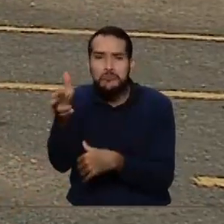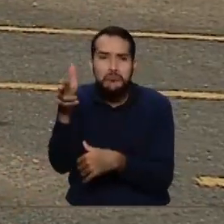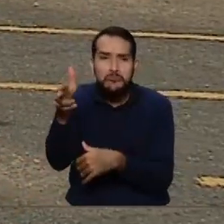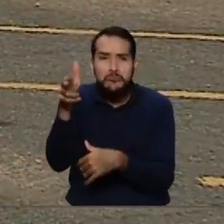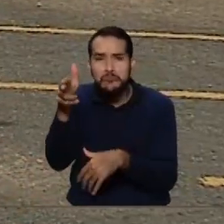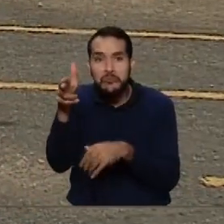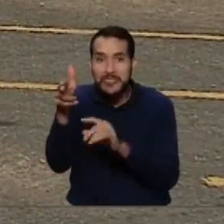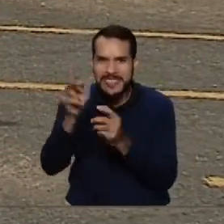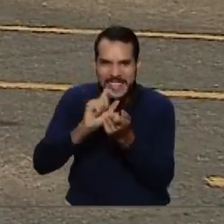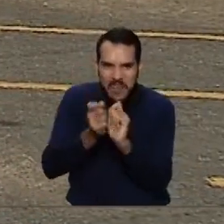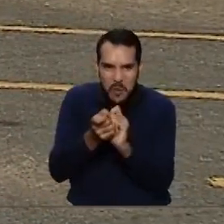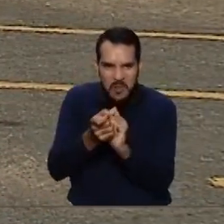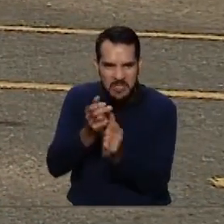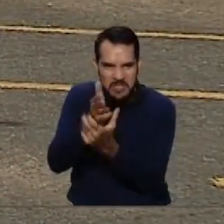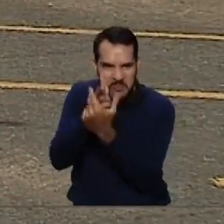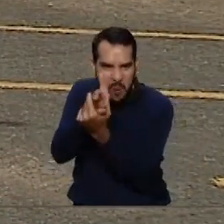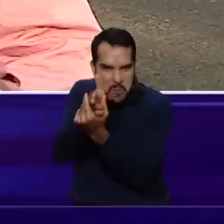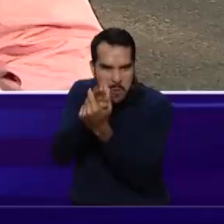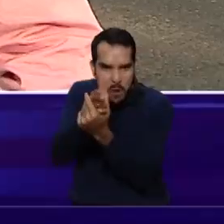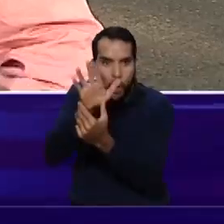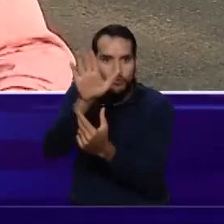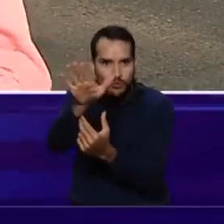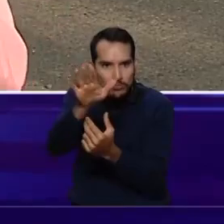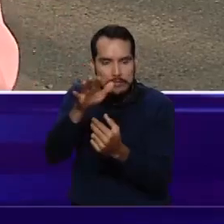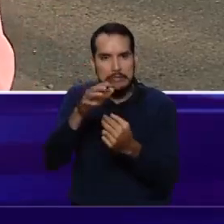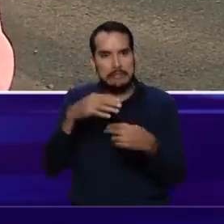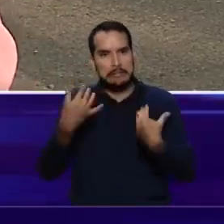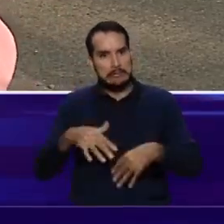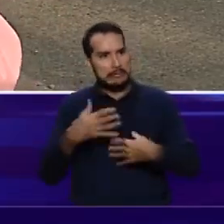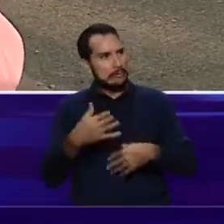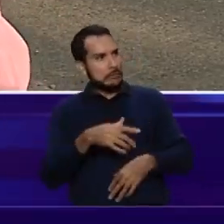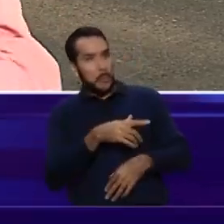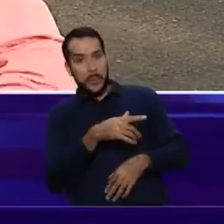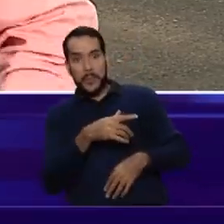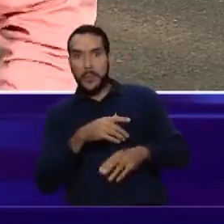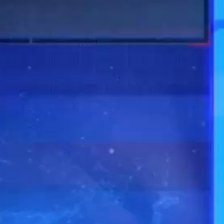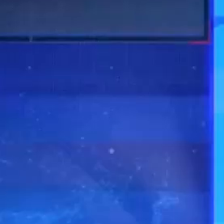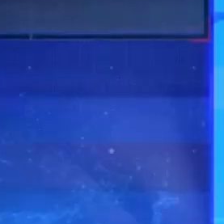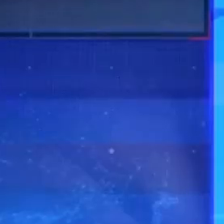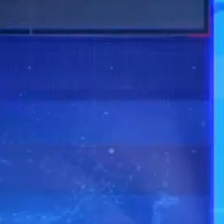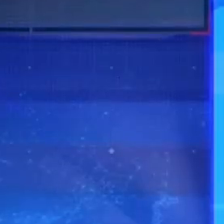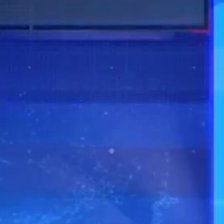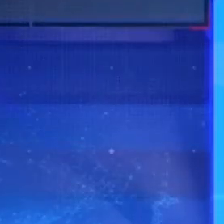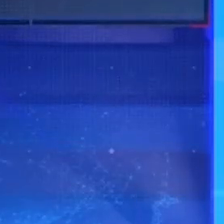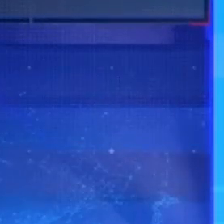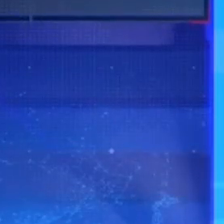fuego. Esa es toda la información desde el Comando de Policía Metropolitana. Nos vemos más adelante desde otro punto de la ciudad.